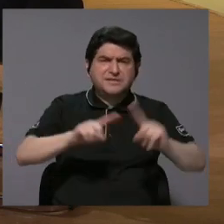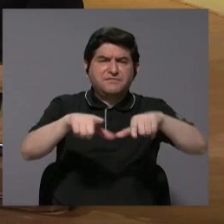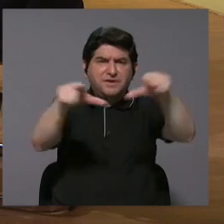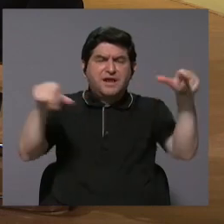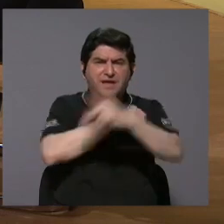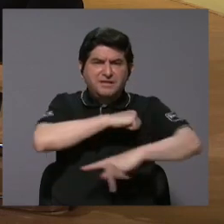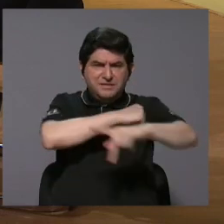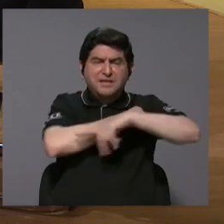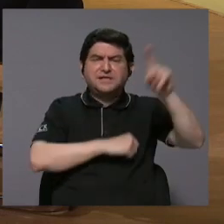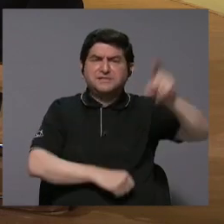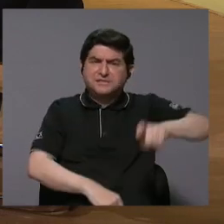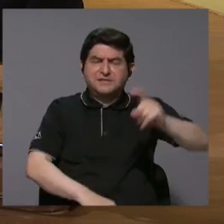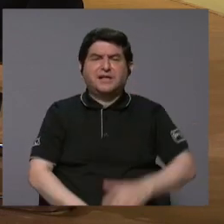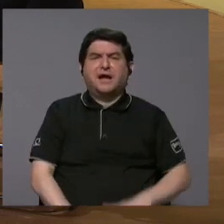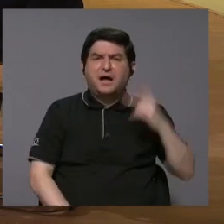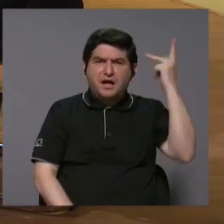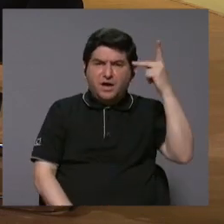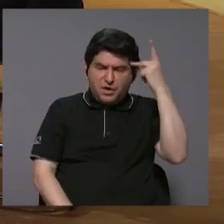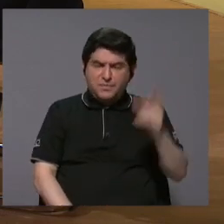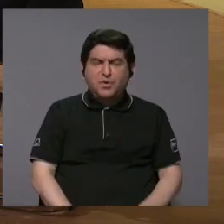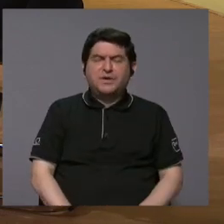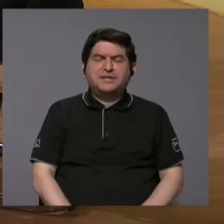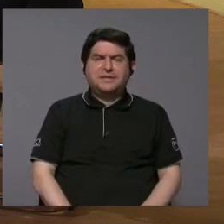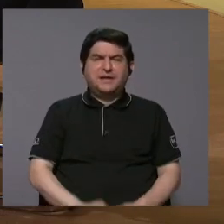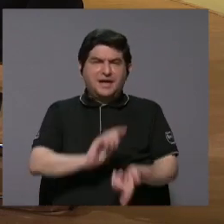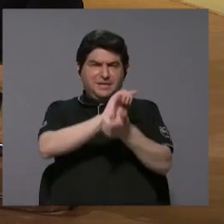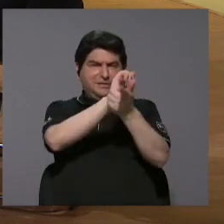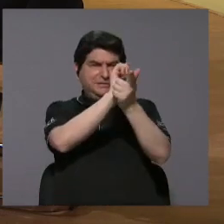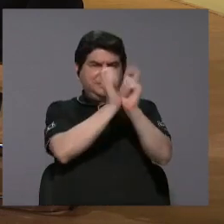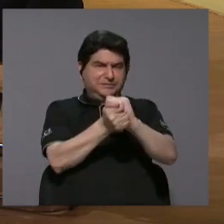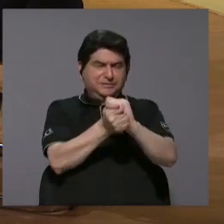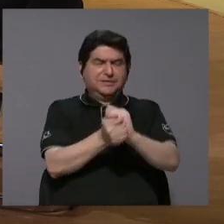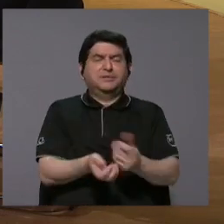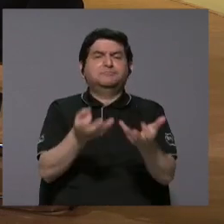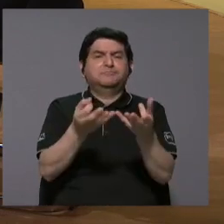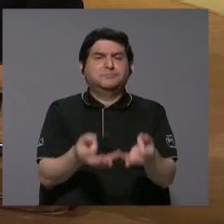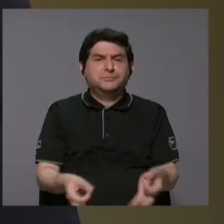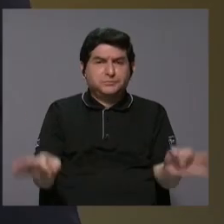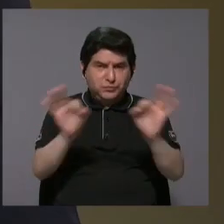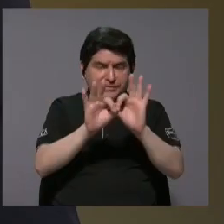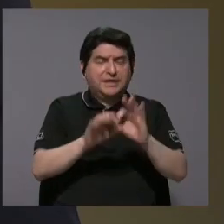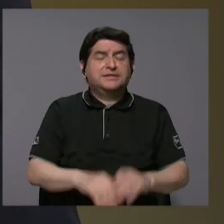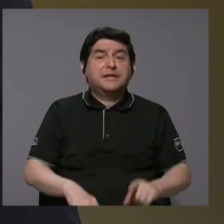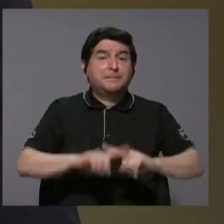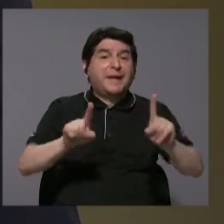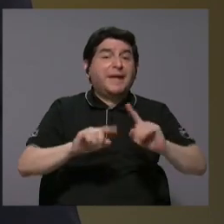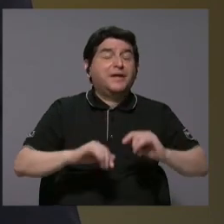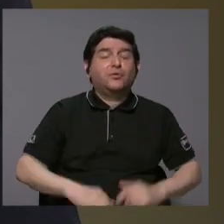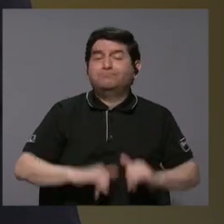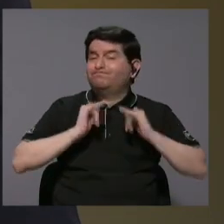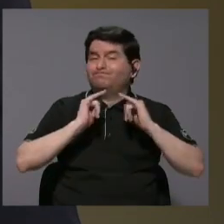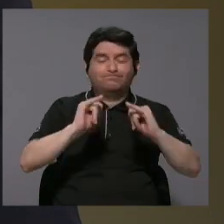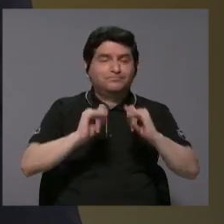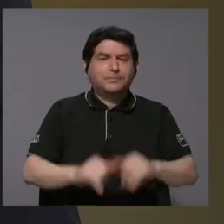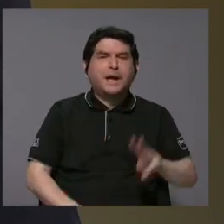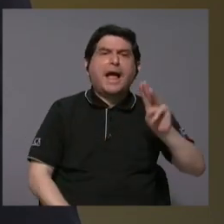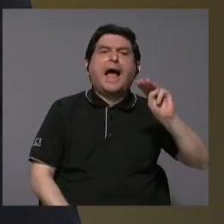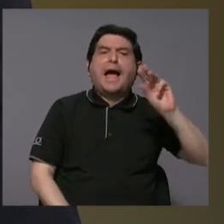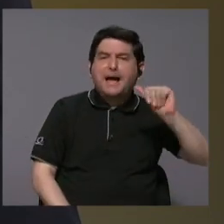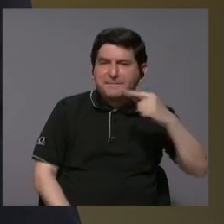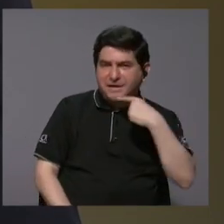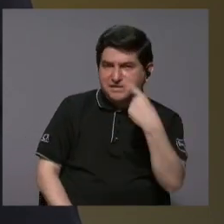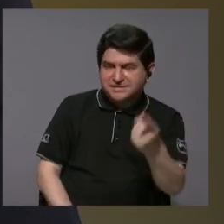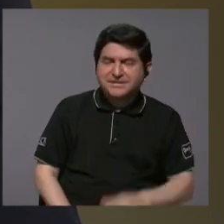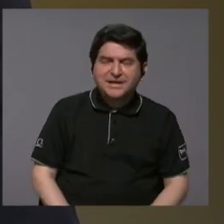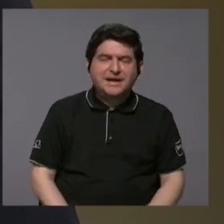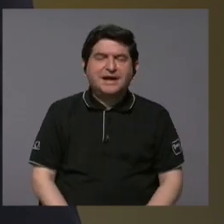del país necesitan políticas de adaptación bastante diferentes. Con respecto a la maestría que usted mencionaba, era la maestría de gestión ambiental